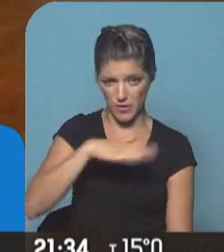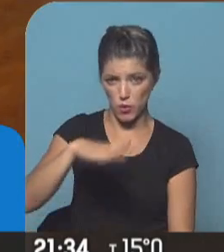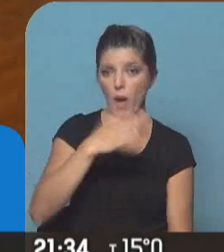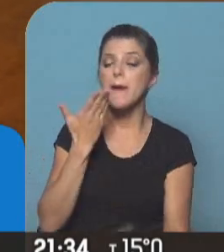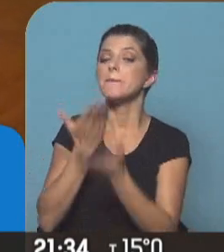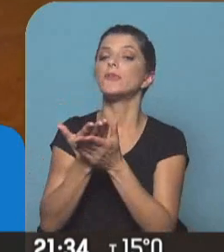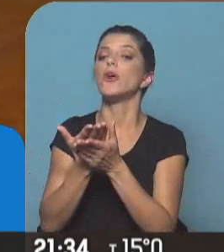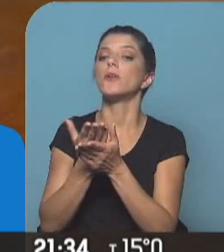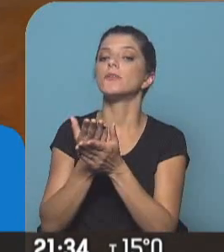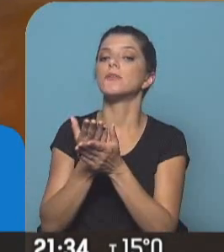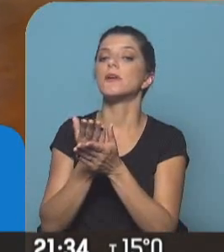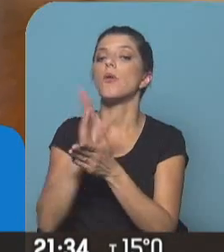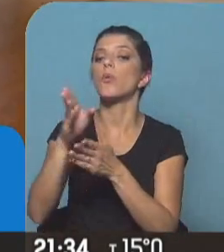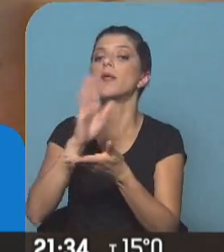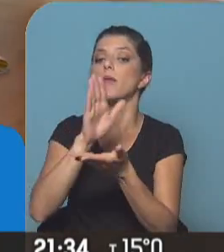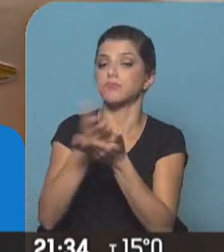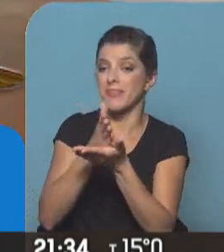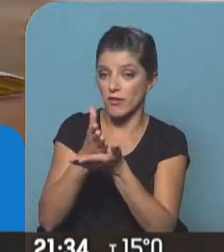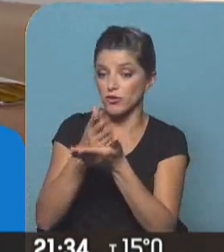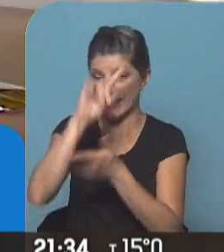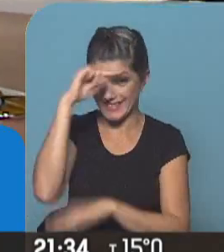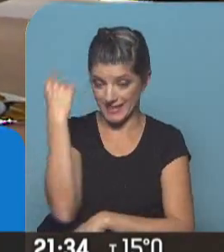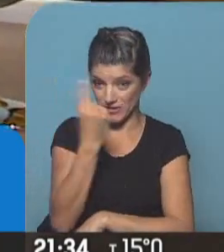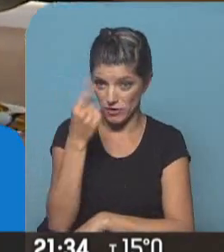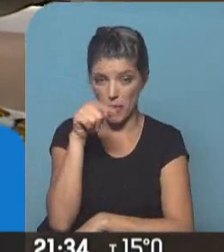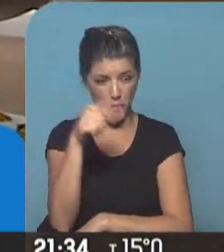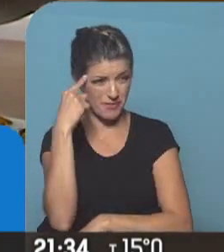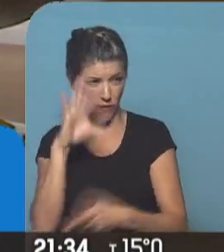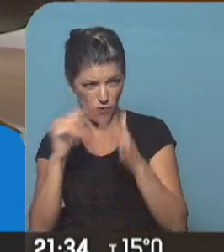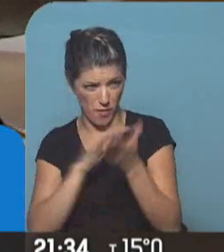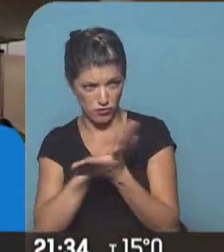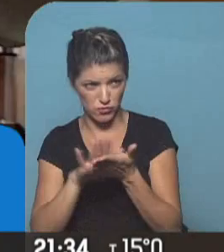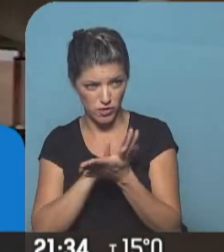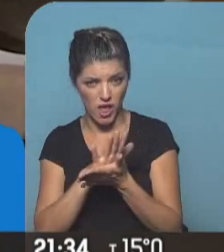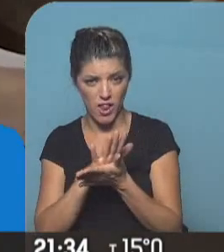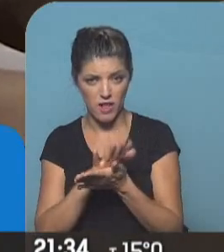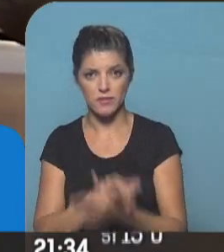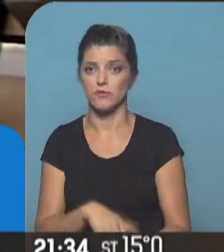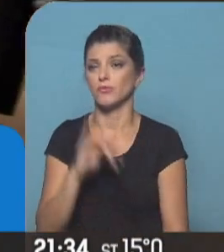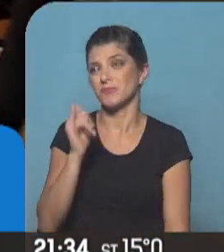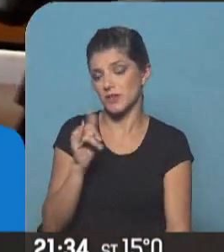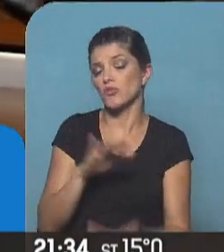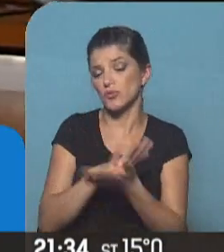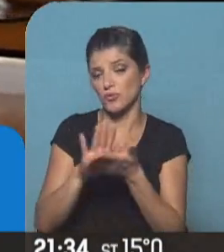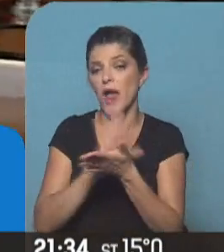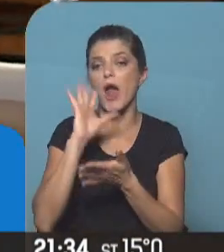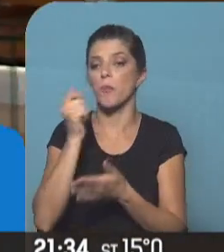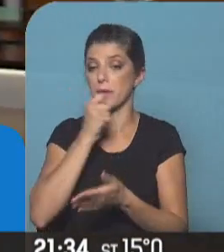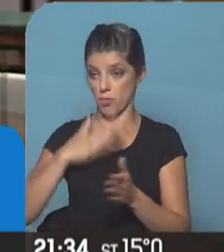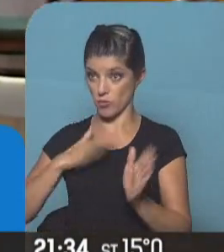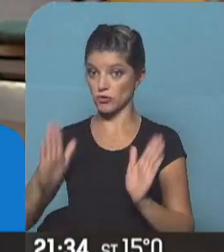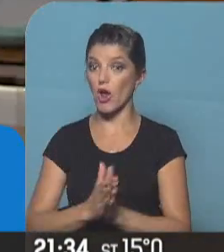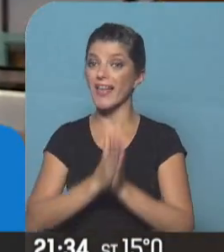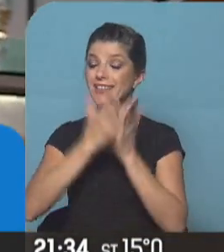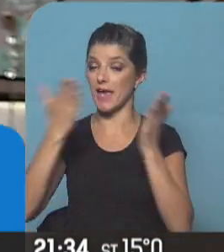para llegar ese diálogo pensar que podría ser una salida es una salida sin duda nuestro diario por ejemplo la vanguardia